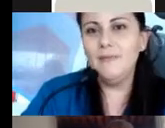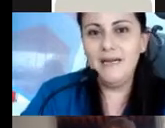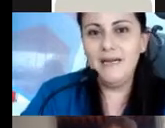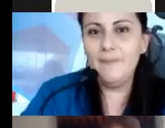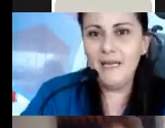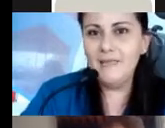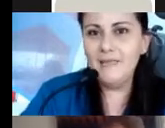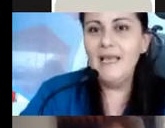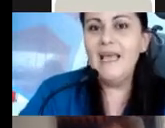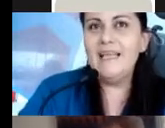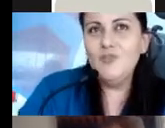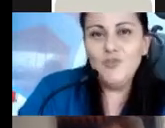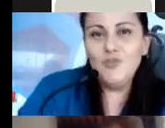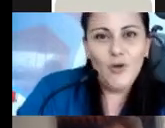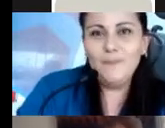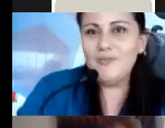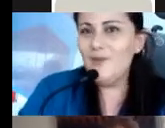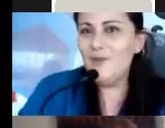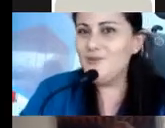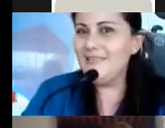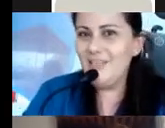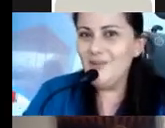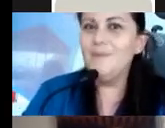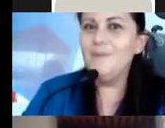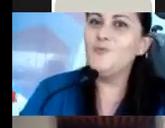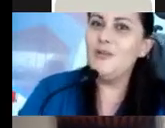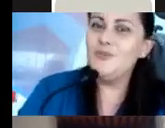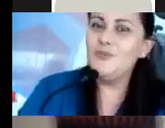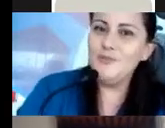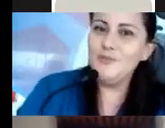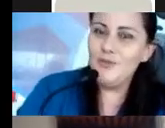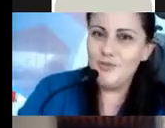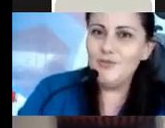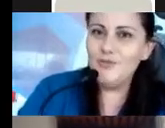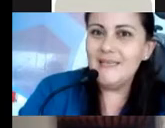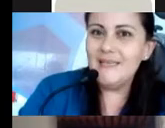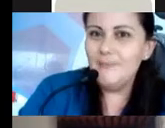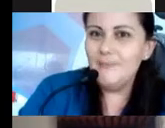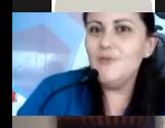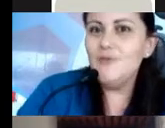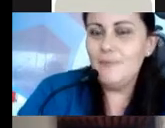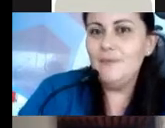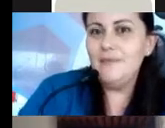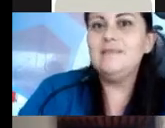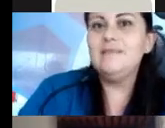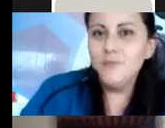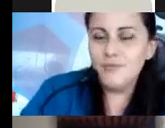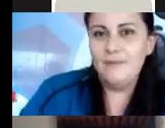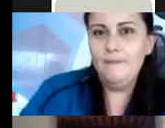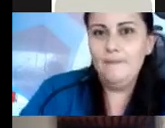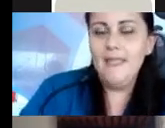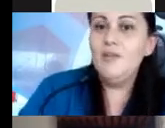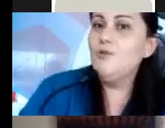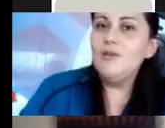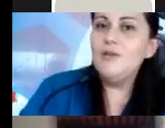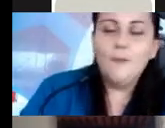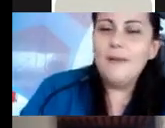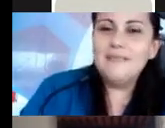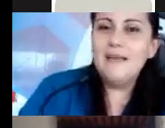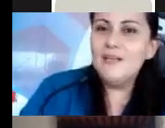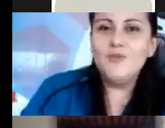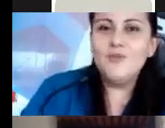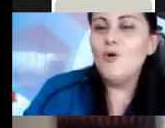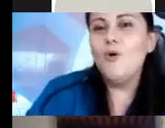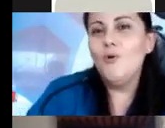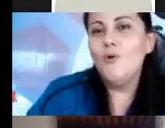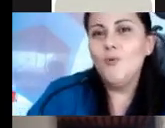poder mantener la pelvis, no en basculación anterior ni en basculación posterior, sino tratar de mantener una pelvis neutra. No